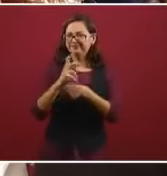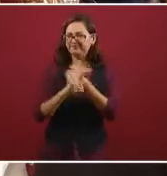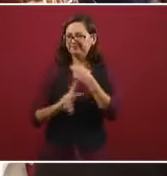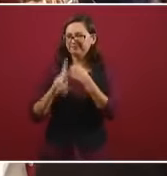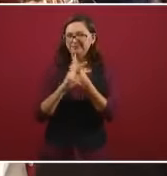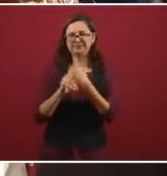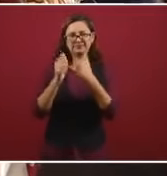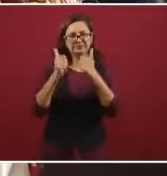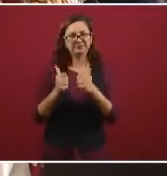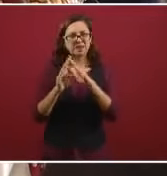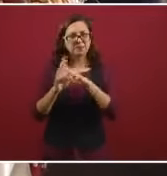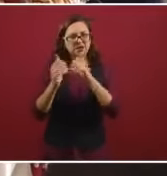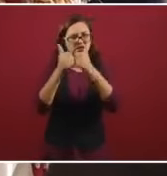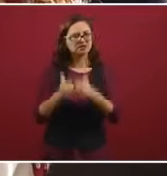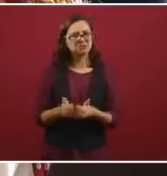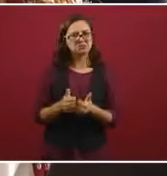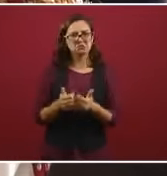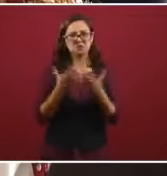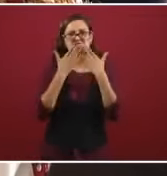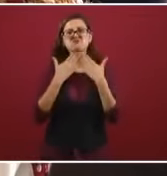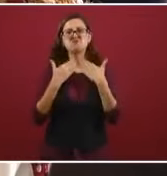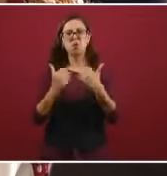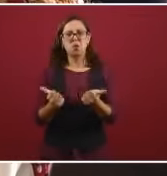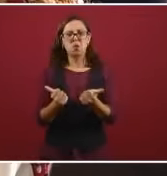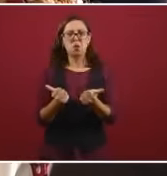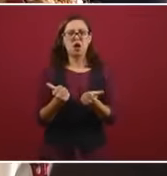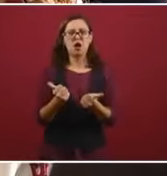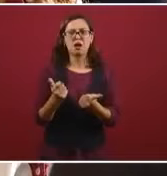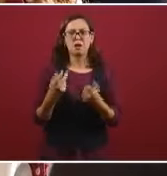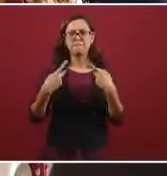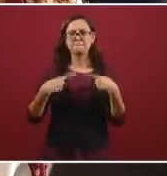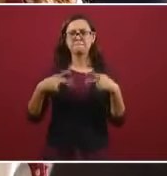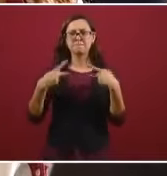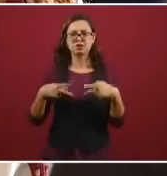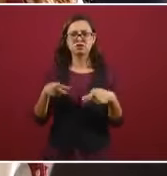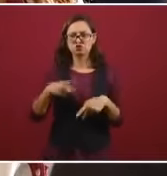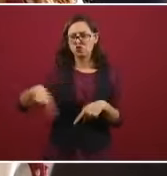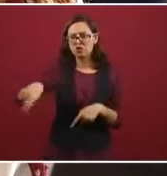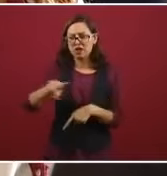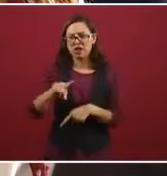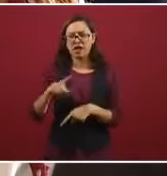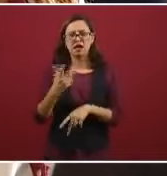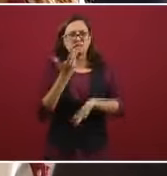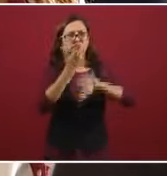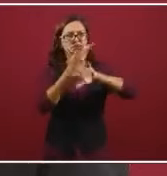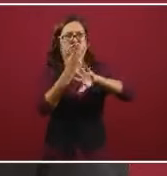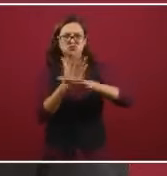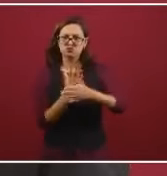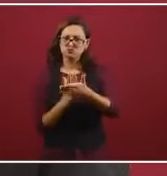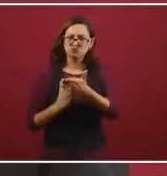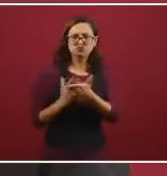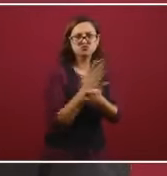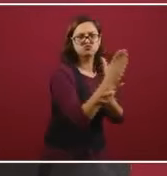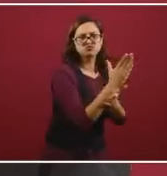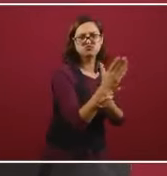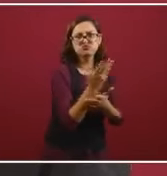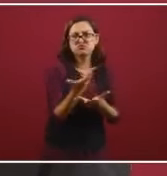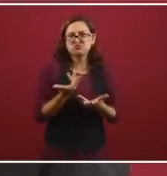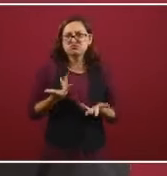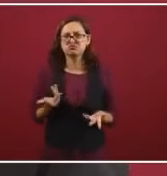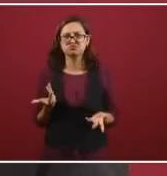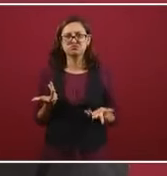que para el migrante que desea entrar a Estados Unidos no tiene opción. Simple y sencillamente, como las cifras lo